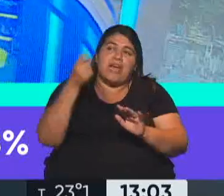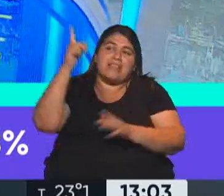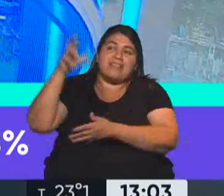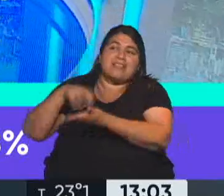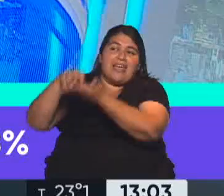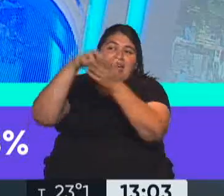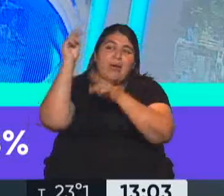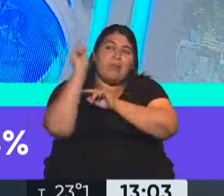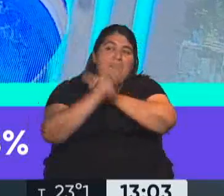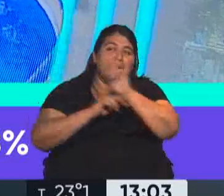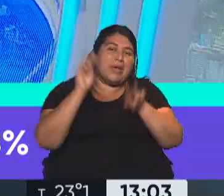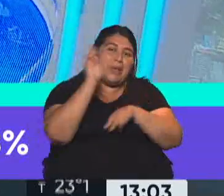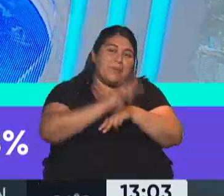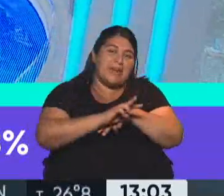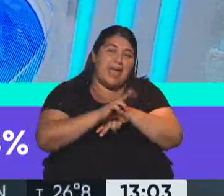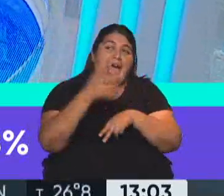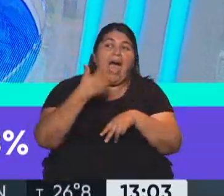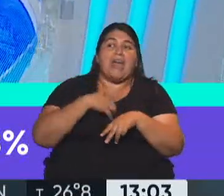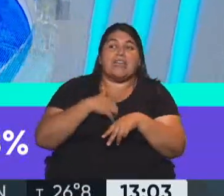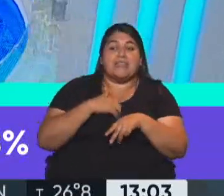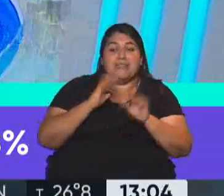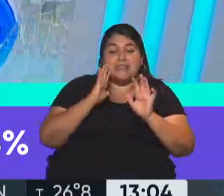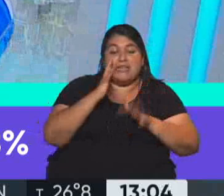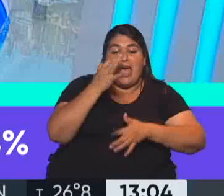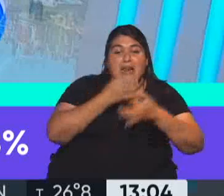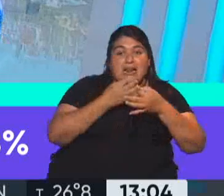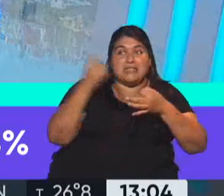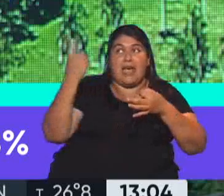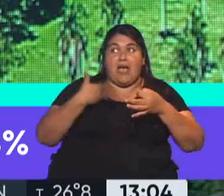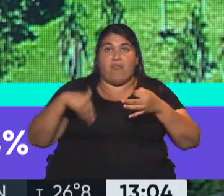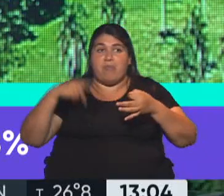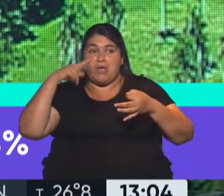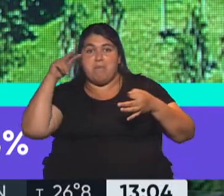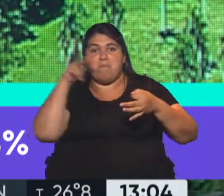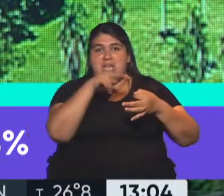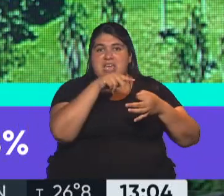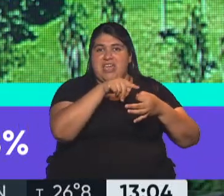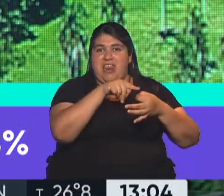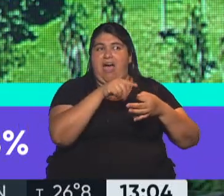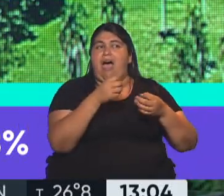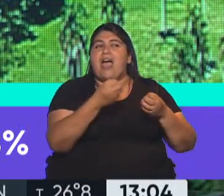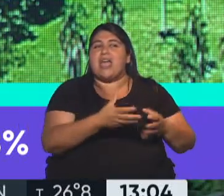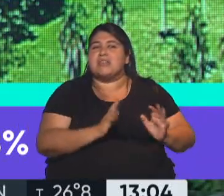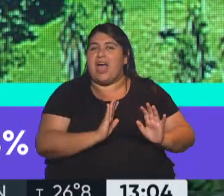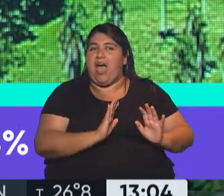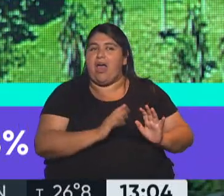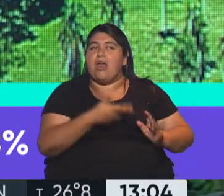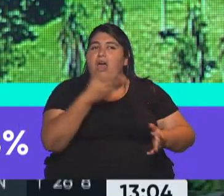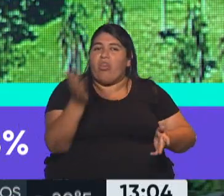de Argentina, e inclusive en los análisis del Fondo Monetario Internacional, le está prestando mucha atención cómo va a ser la respuesta de la